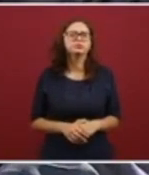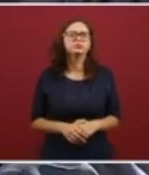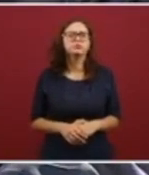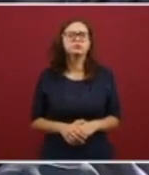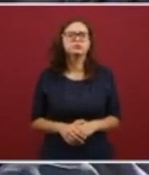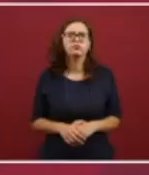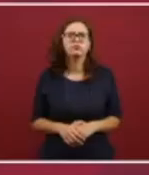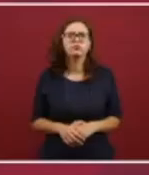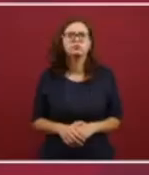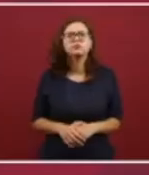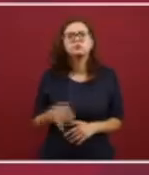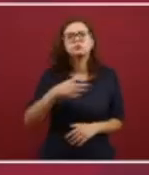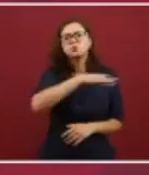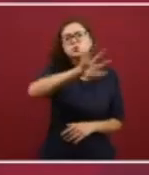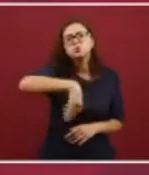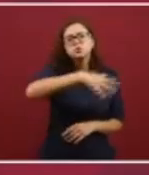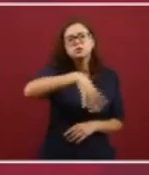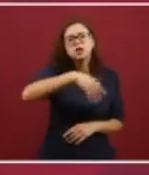laborar.